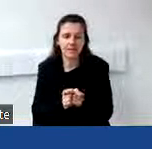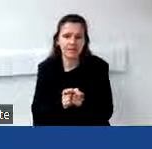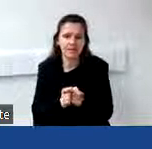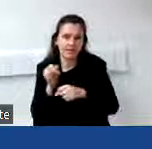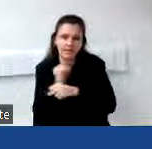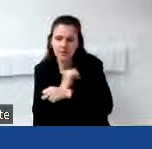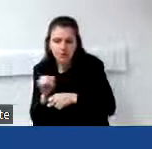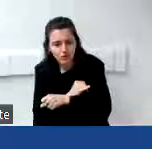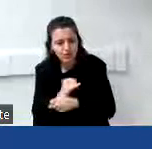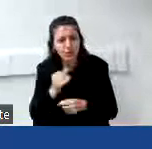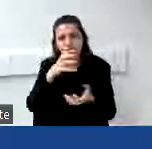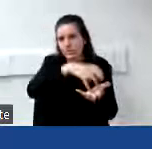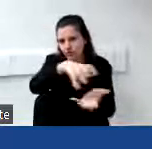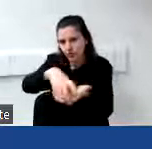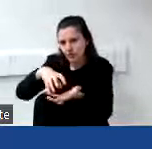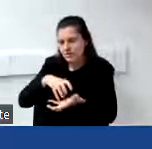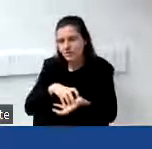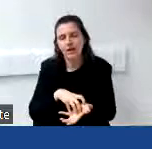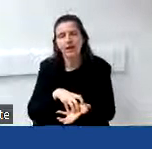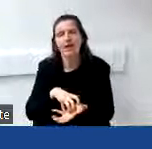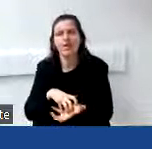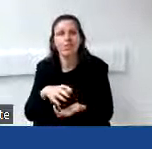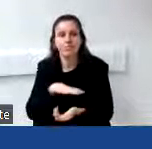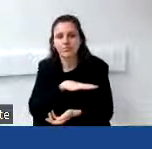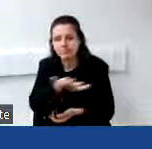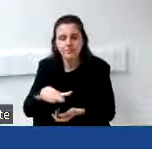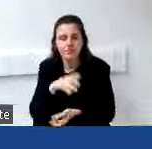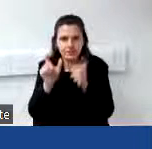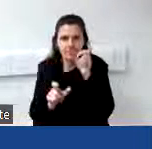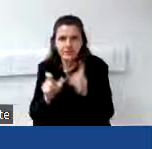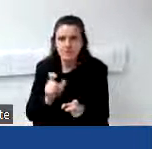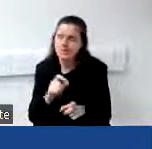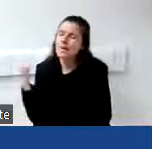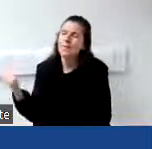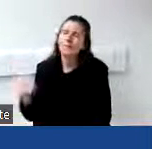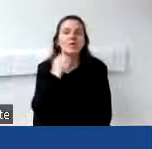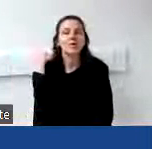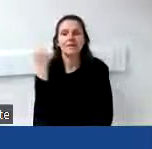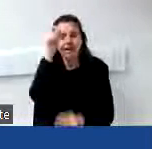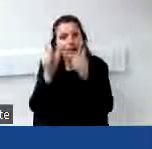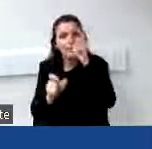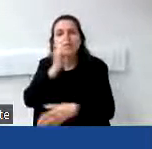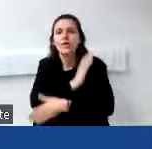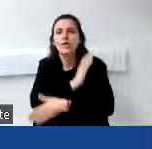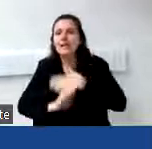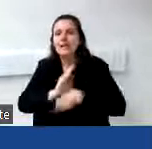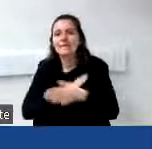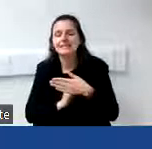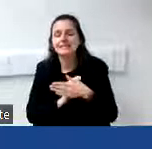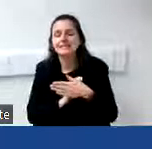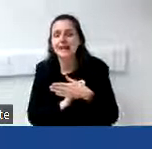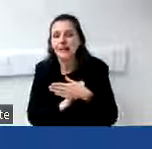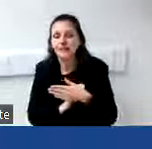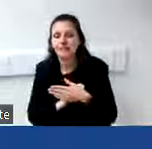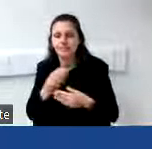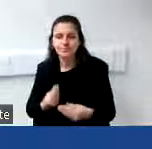de el lema de las personas con discapacidad, nada de nosotros sin nosotros, integrarlas, ¿tá? Incluirlas, ¿no?, mejor dicho, en